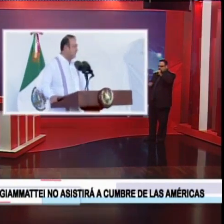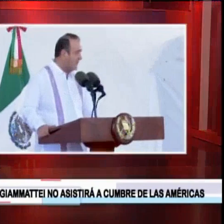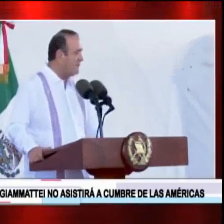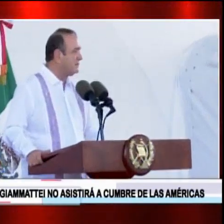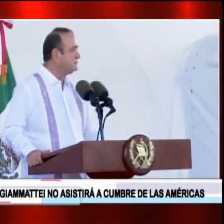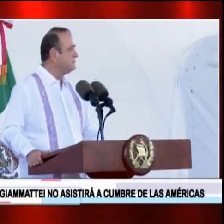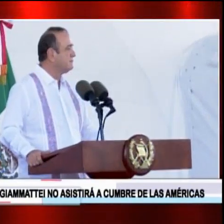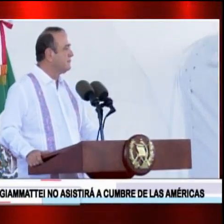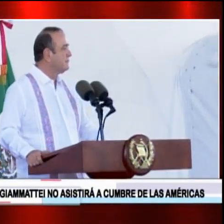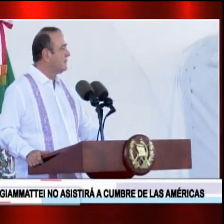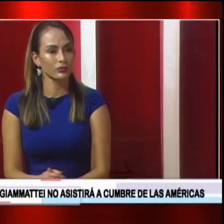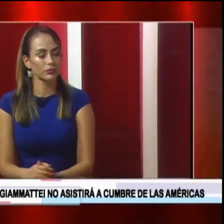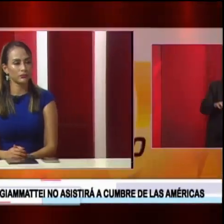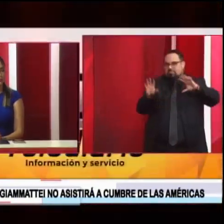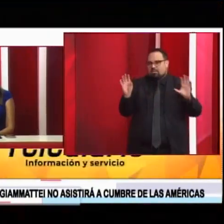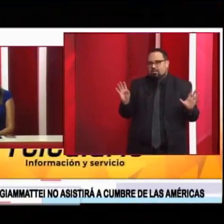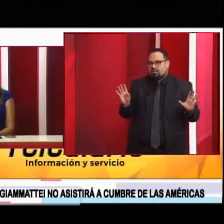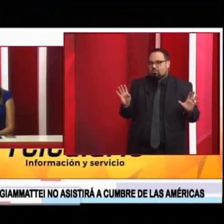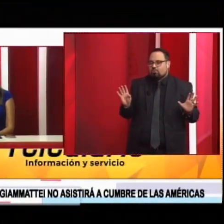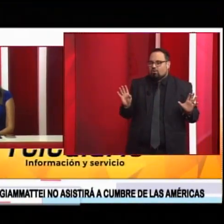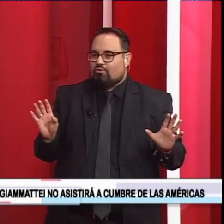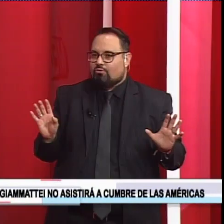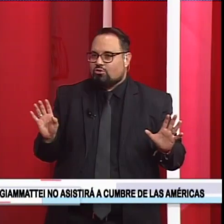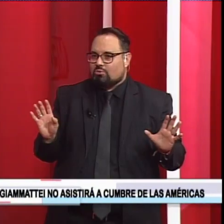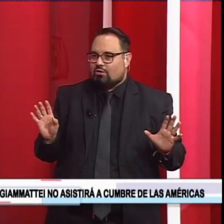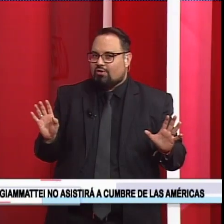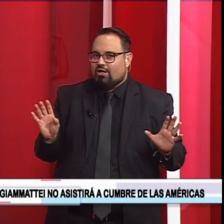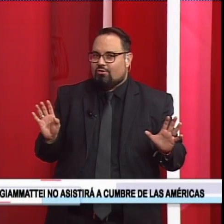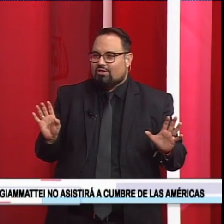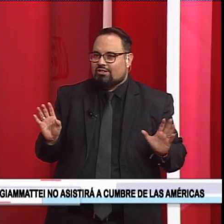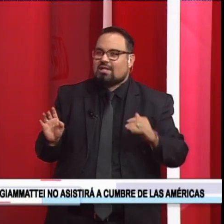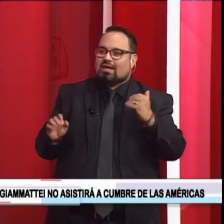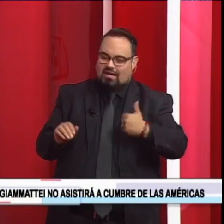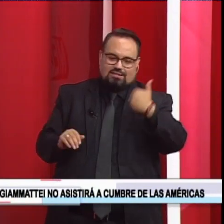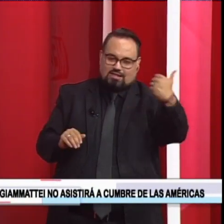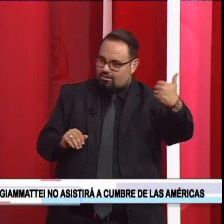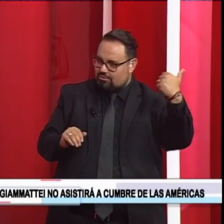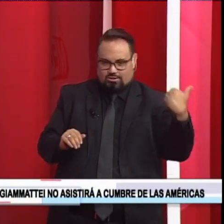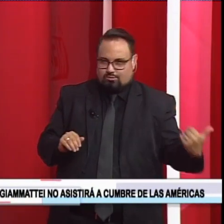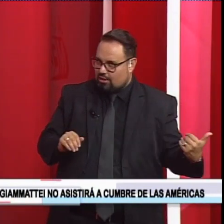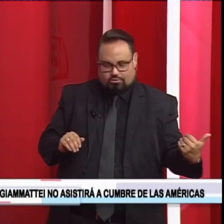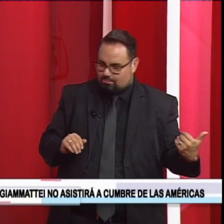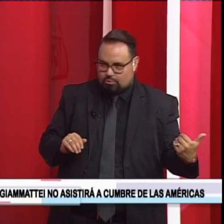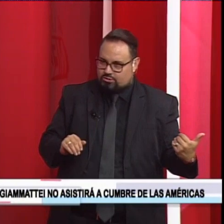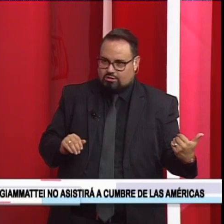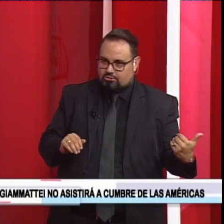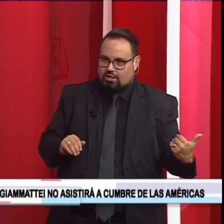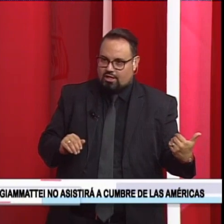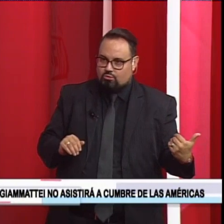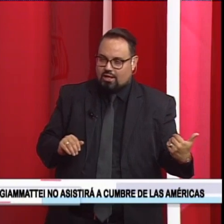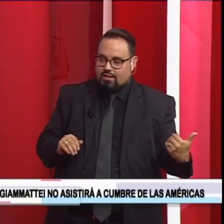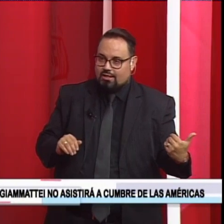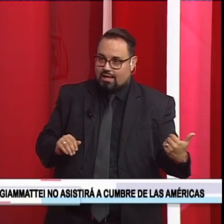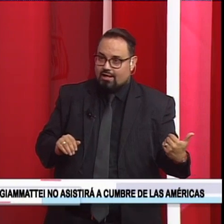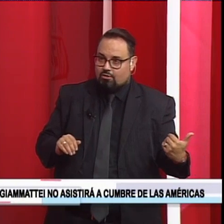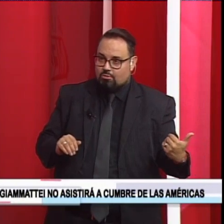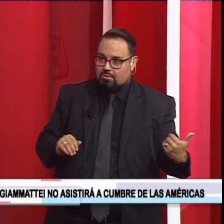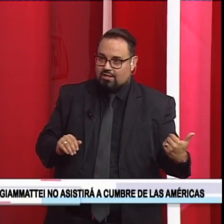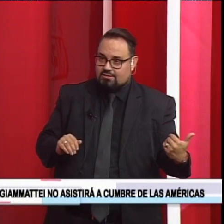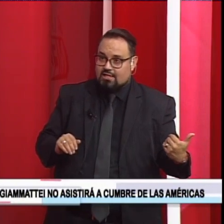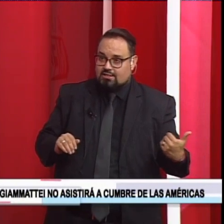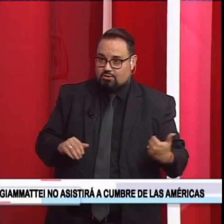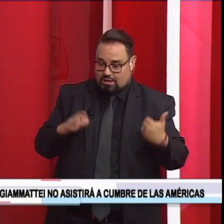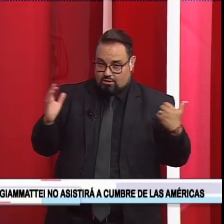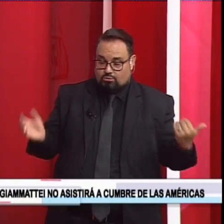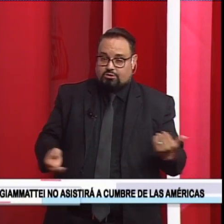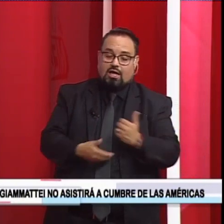por ejemplo, del Banco Mundial y del BID, que para mí sería, creo yo, algo fabuloso, porque al final de cuentas el estarnos endeudando tampoco es que nos trae una gran ganga como